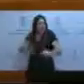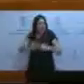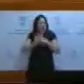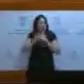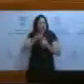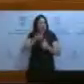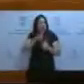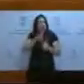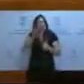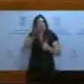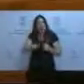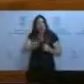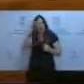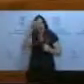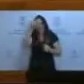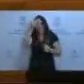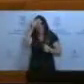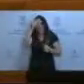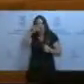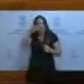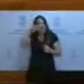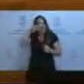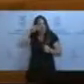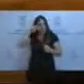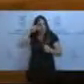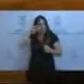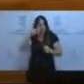principales expertos indiscutidos del lobo ibérico, que es Carlos